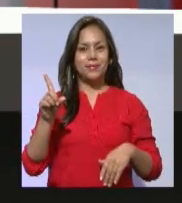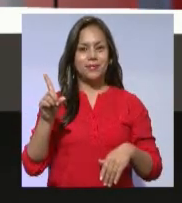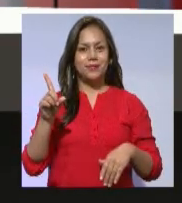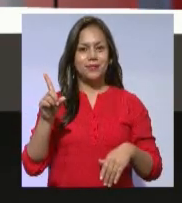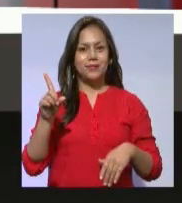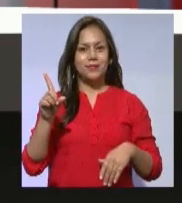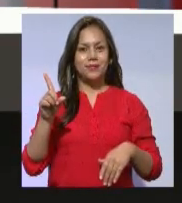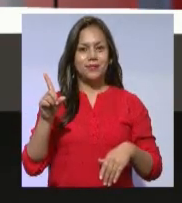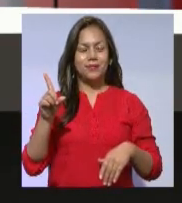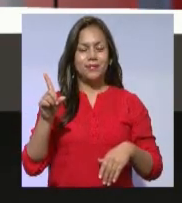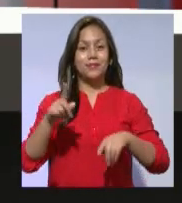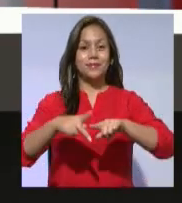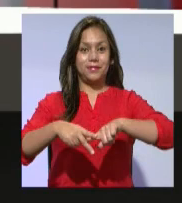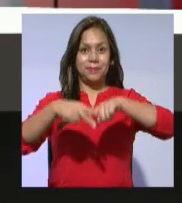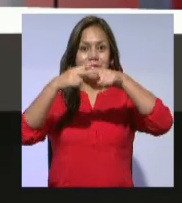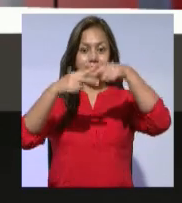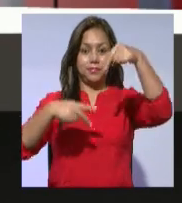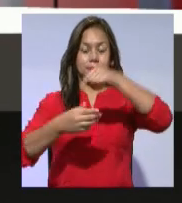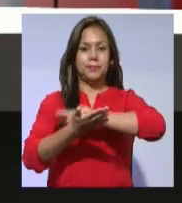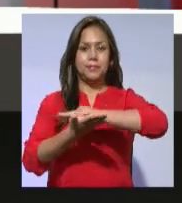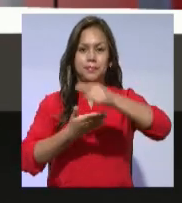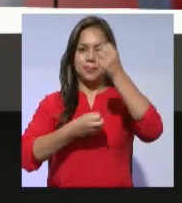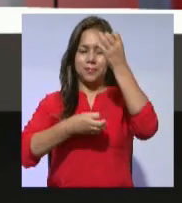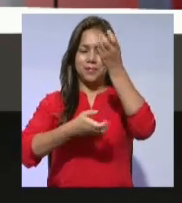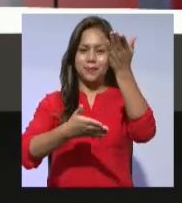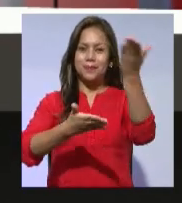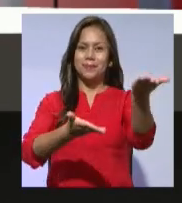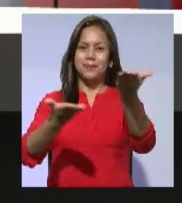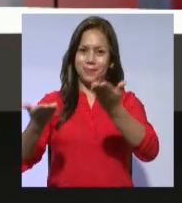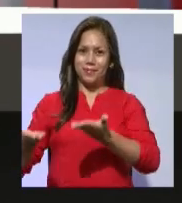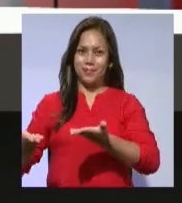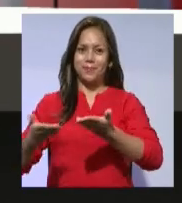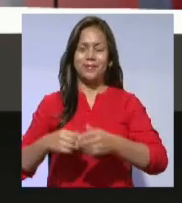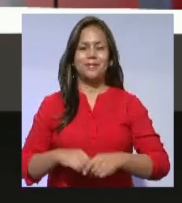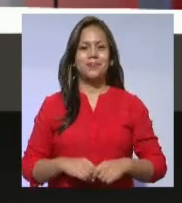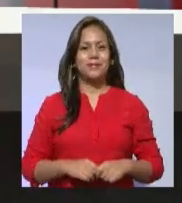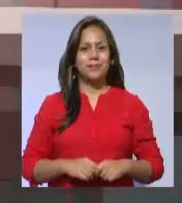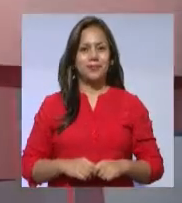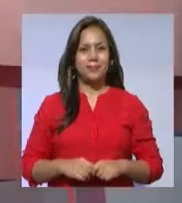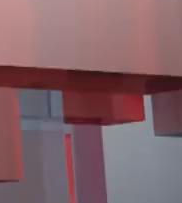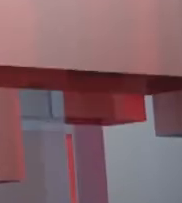uve punto s iniciamos la semana con información bienvenidos bienvenidas